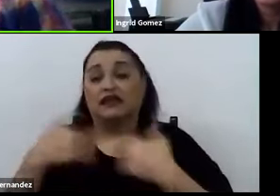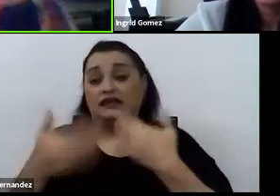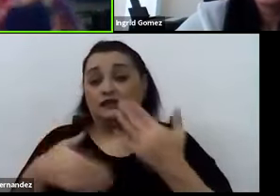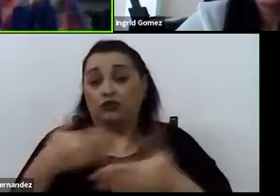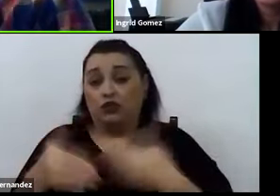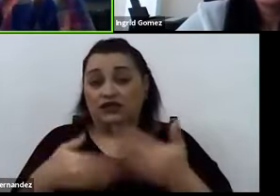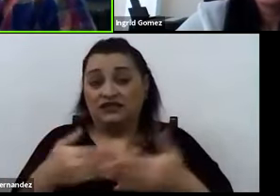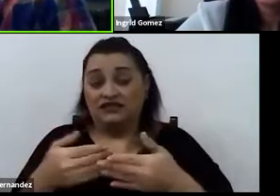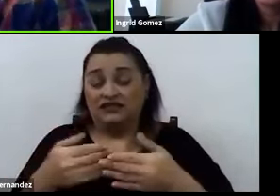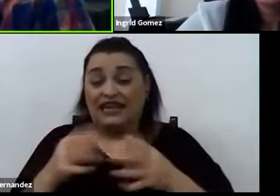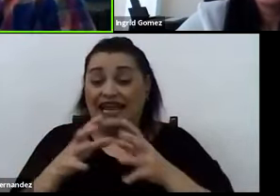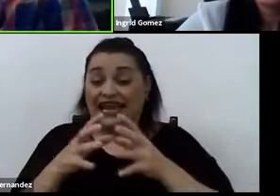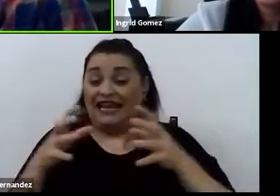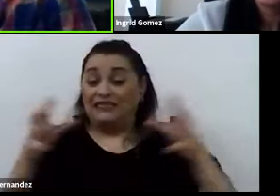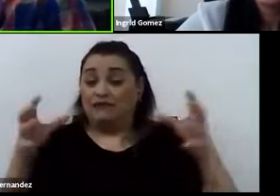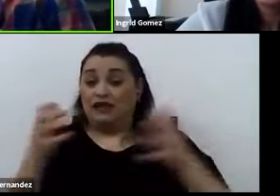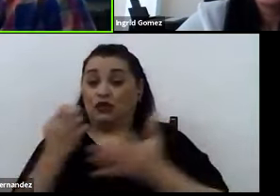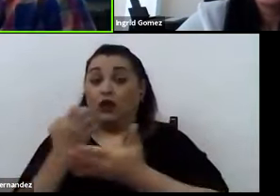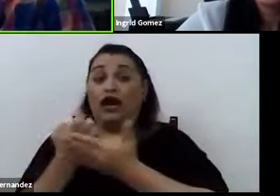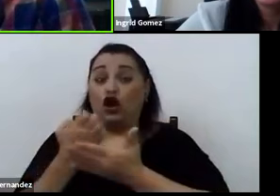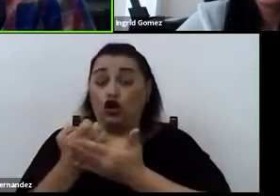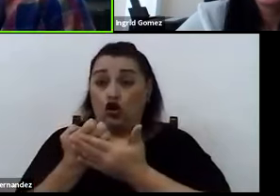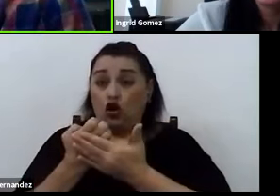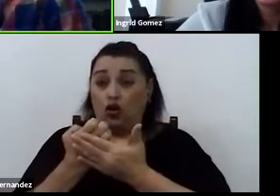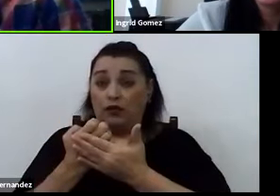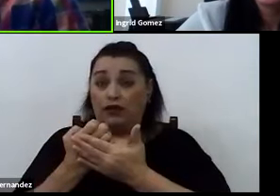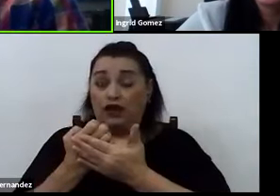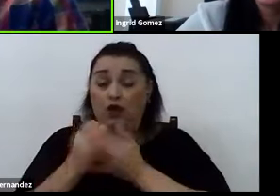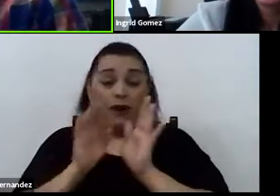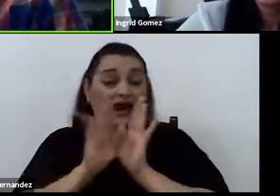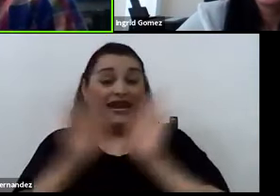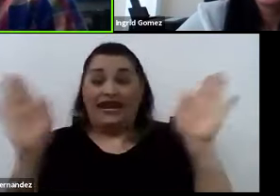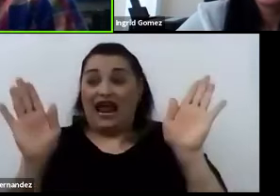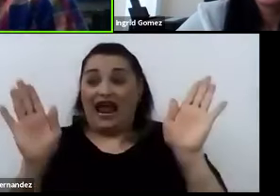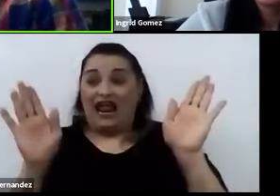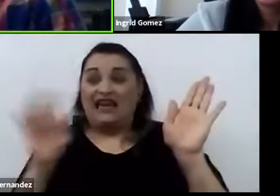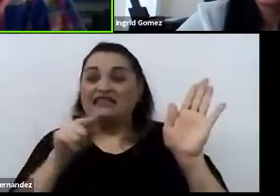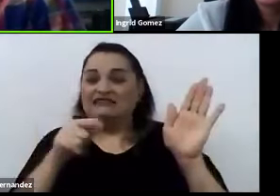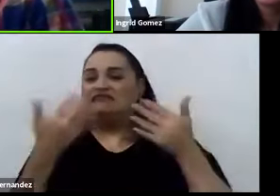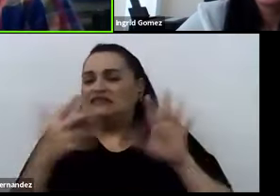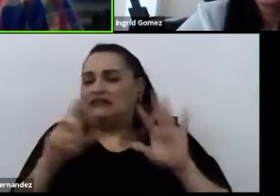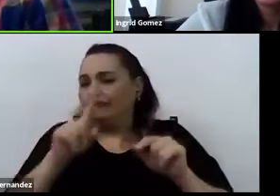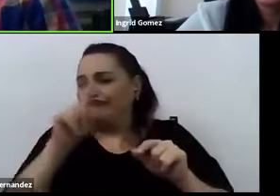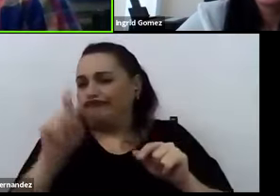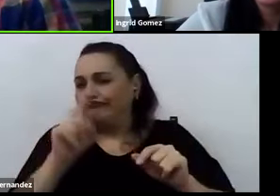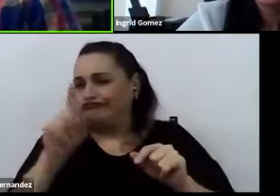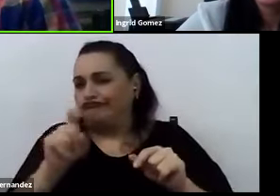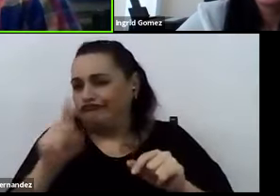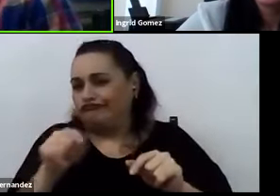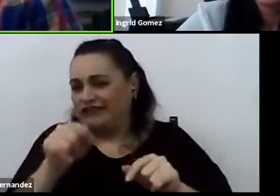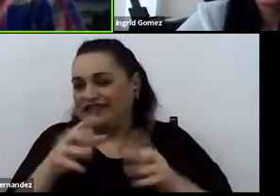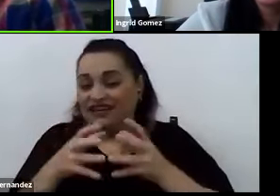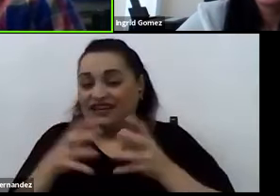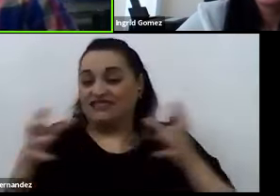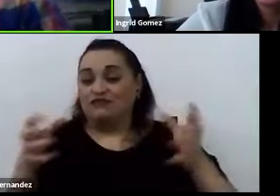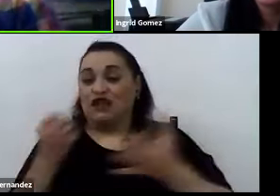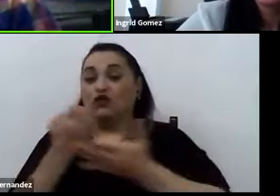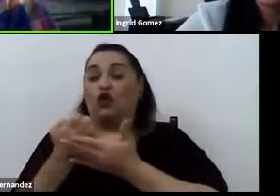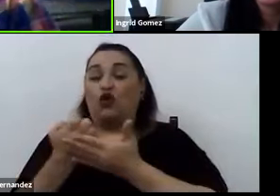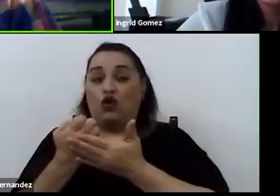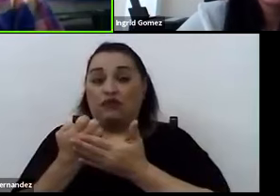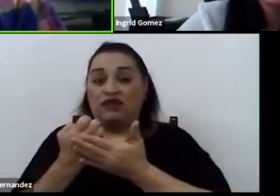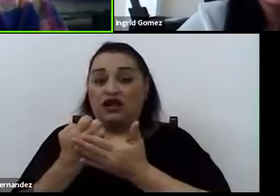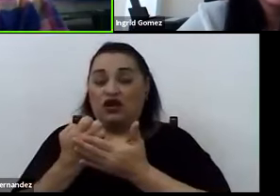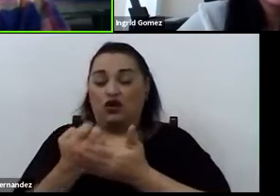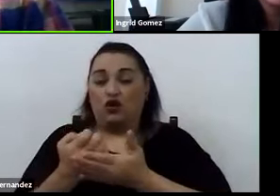Luego el crecimiento económico en sí, en general, ya es cuestionable. Que además ese crecimiento económico, por encima sobre todo